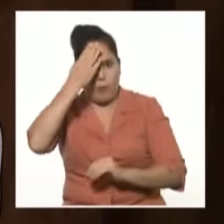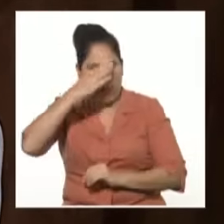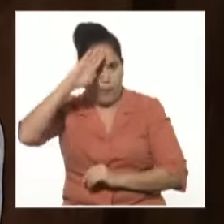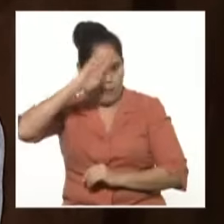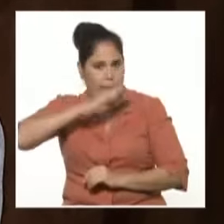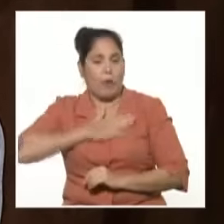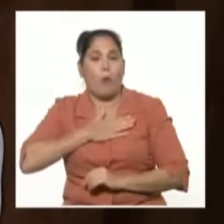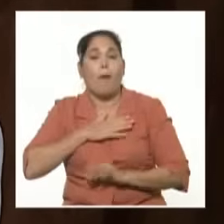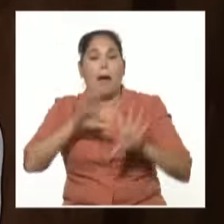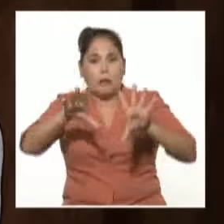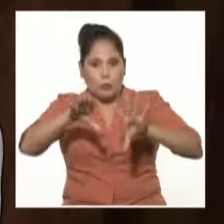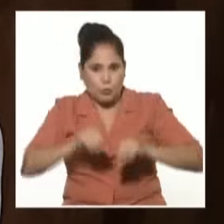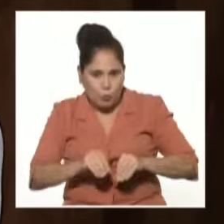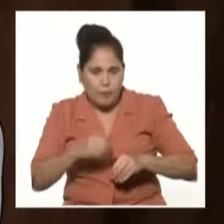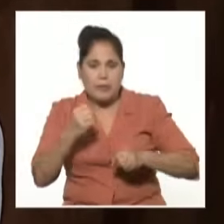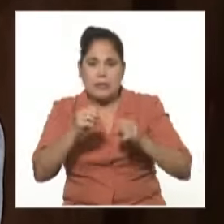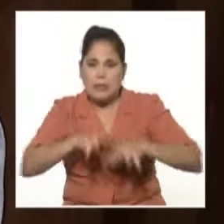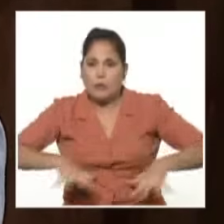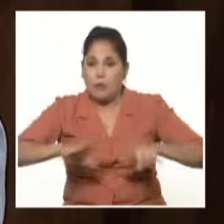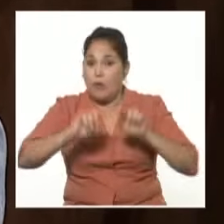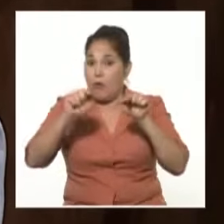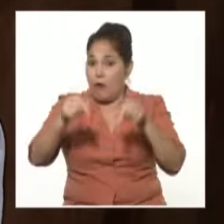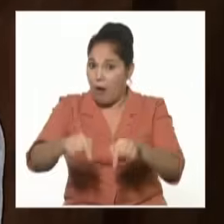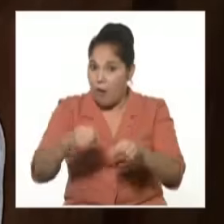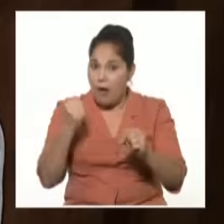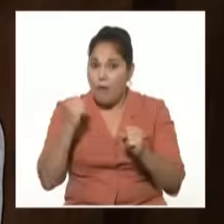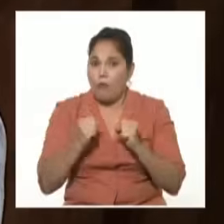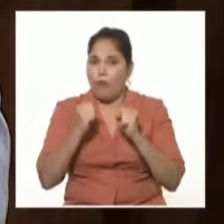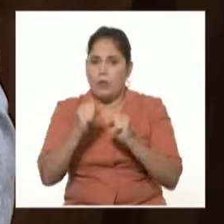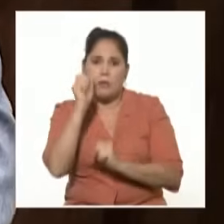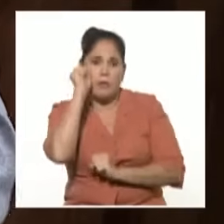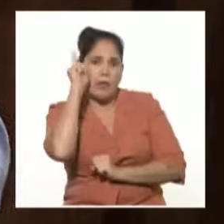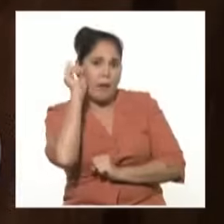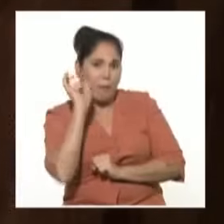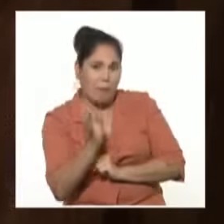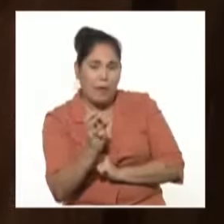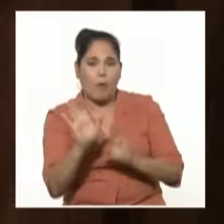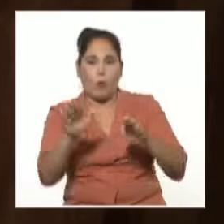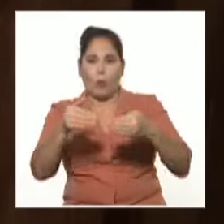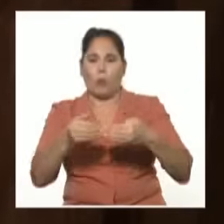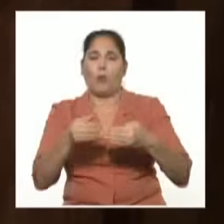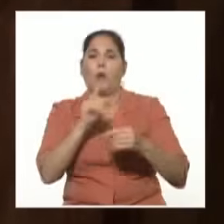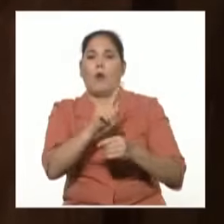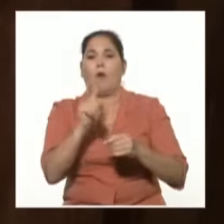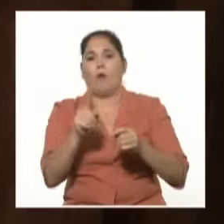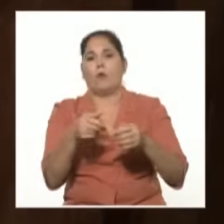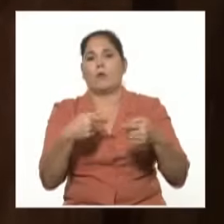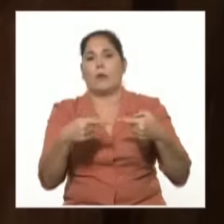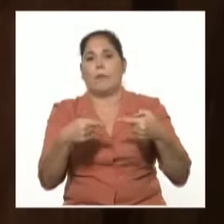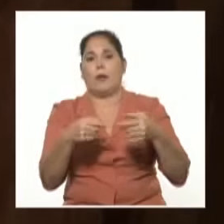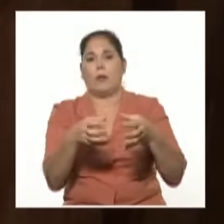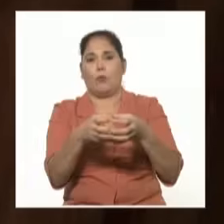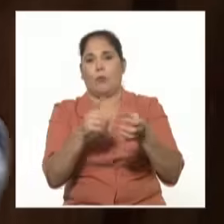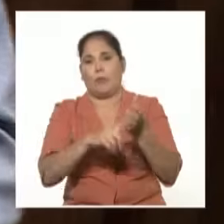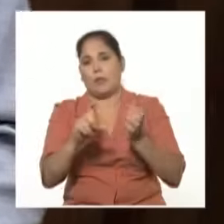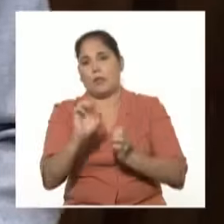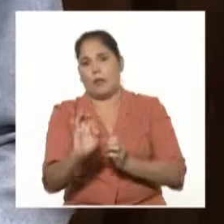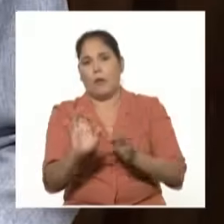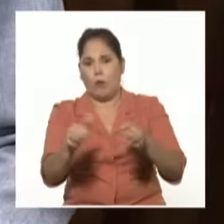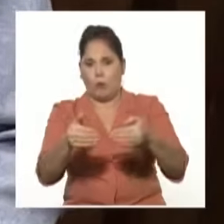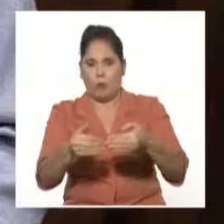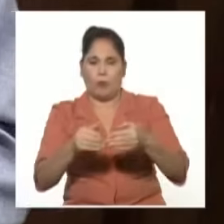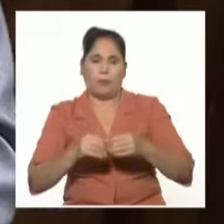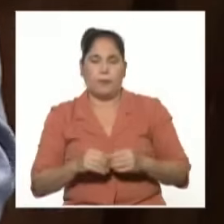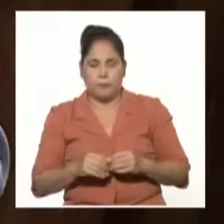para asumir los mayores desafíos y en la fuerza de las ideas, concluye esta sesión de trabajo del onceno pleno del Comité Central